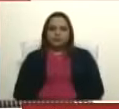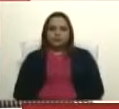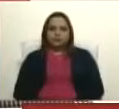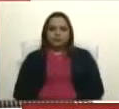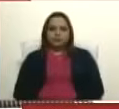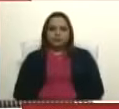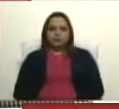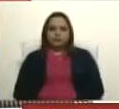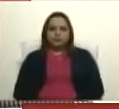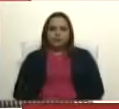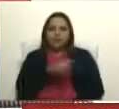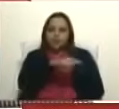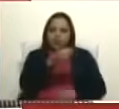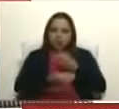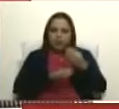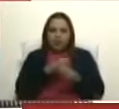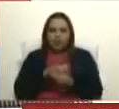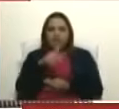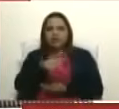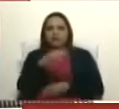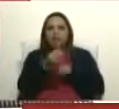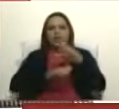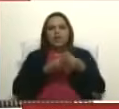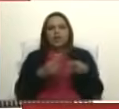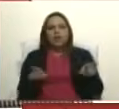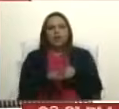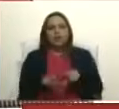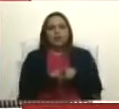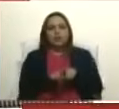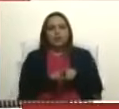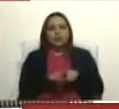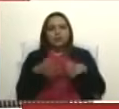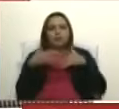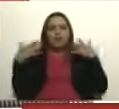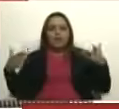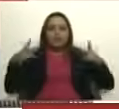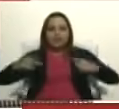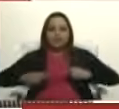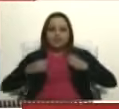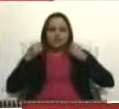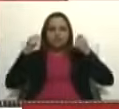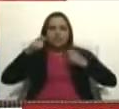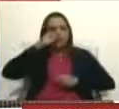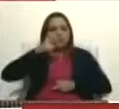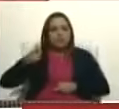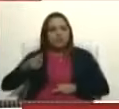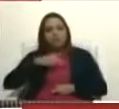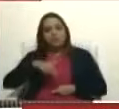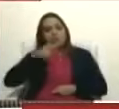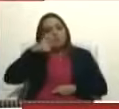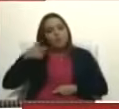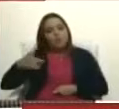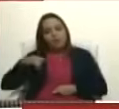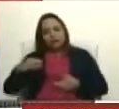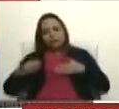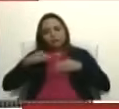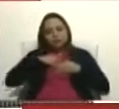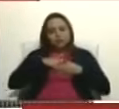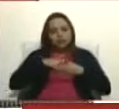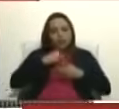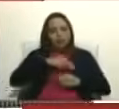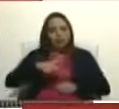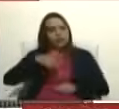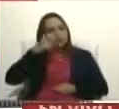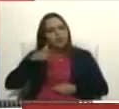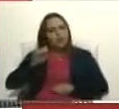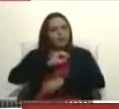Y así será, y esto se convertirá en lo que se ha convertido en una gran victoria popular, y nuestro pueblo lo internaliza, y nuestro pueblo lo